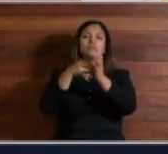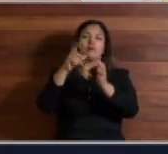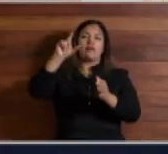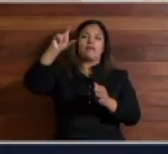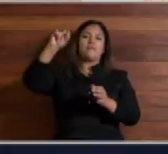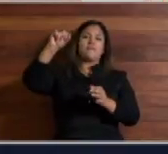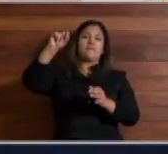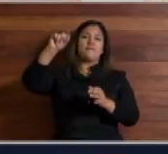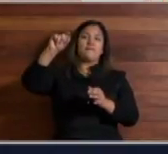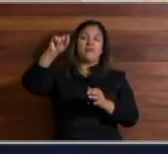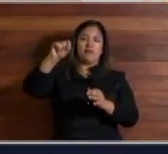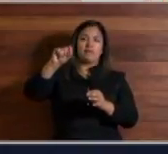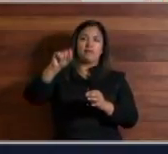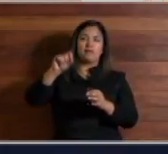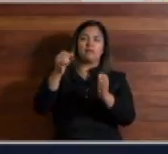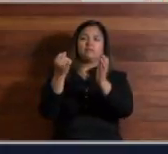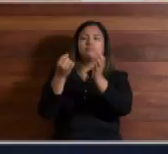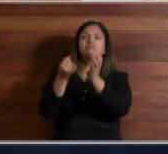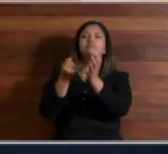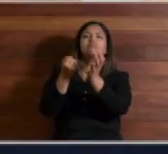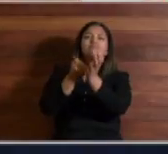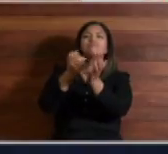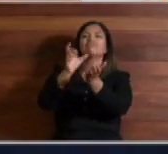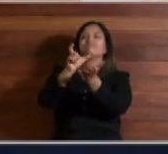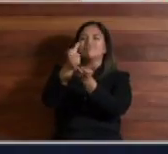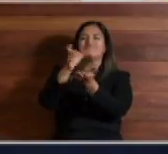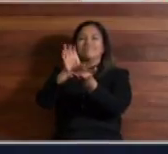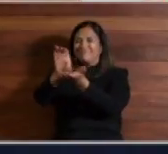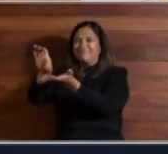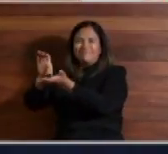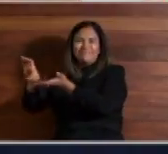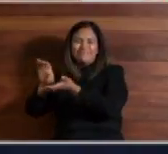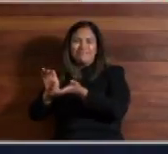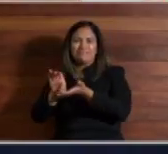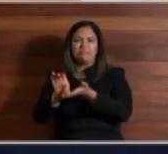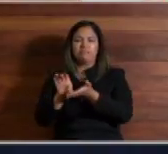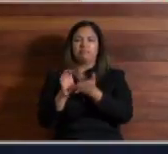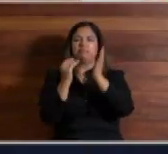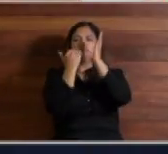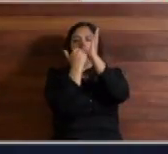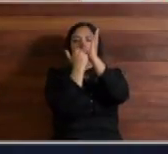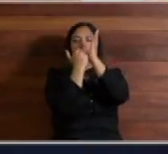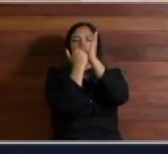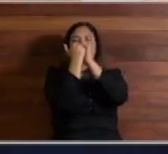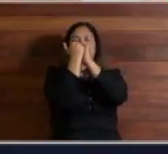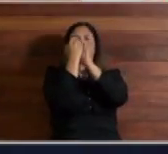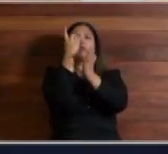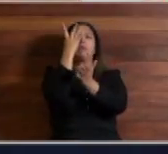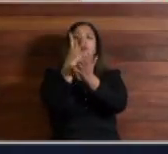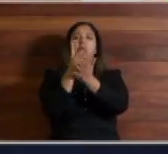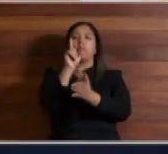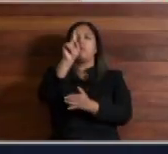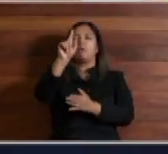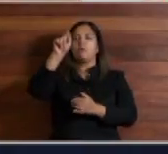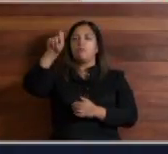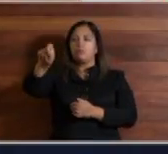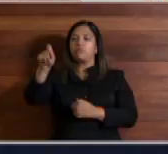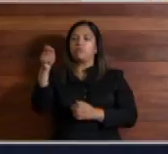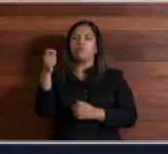El pronóstico de los criterios nos hablan de un muy bajo crecimiento, de un promedio de 1% del crecimiento PIB per